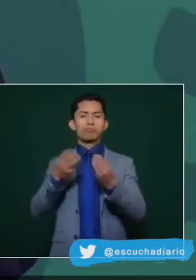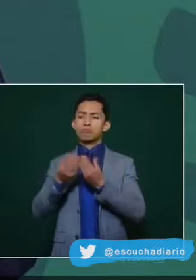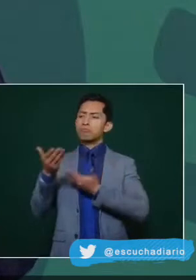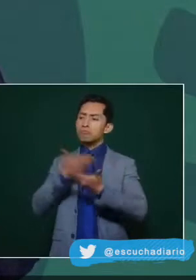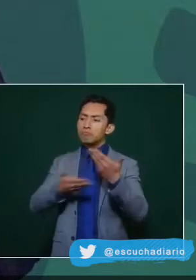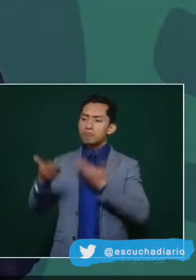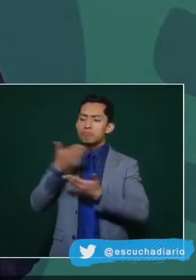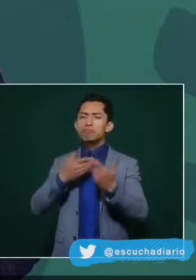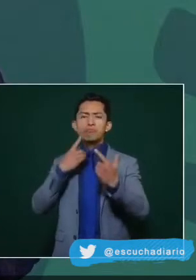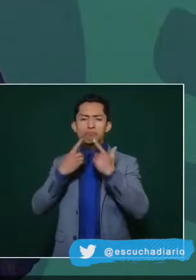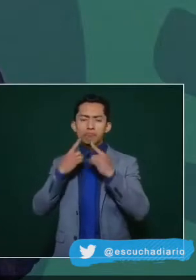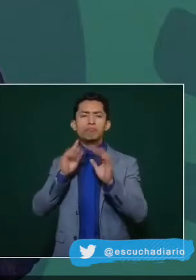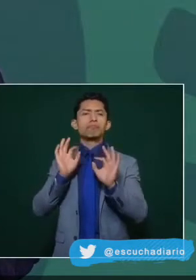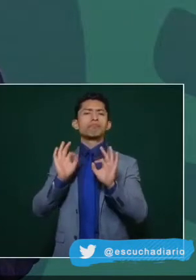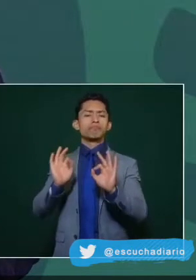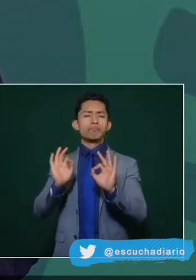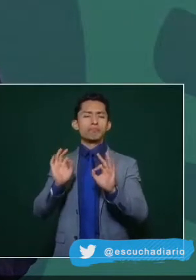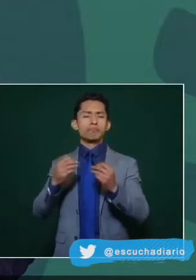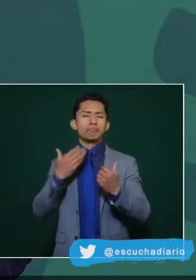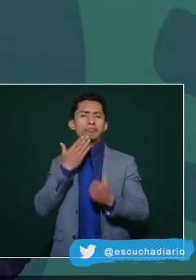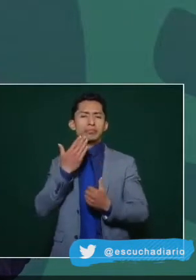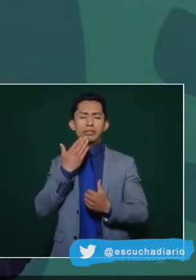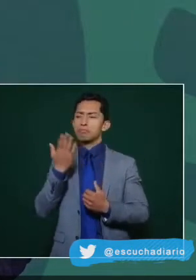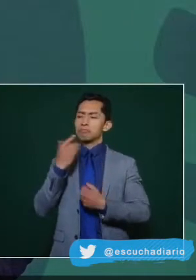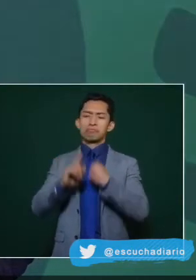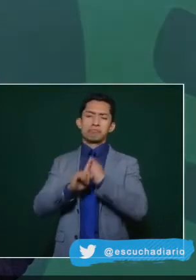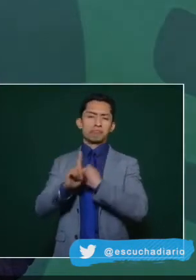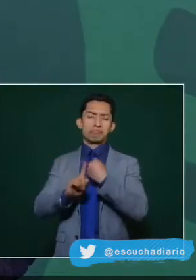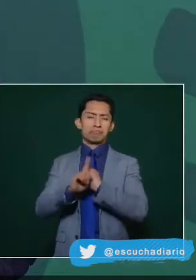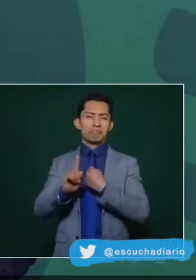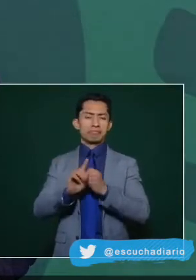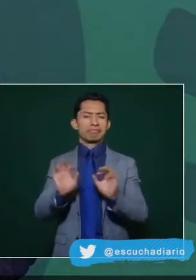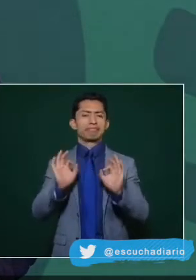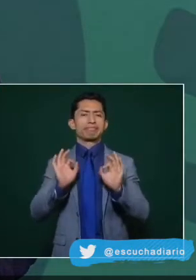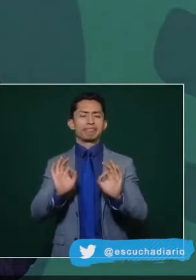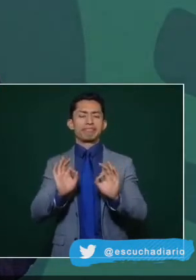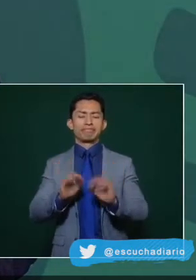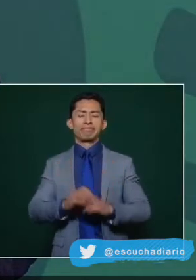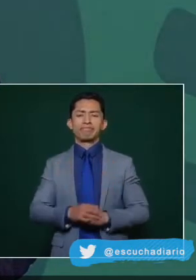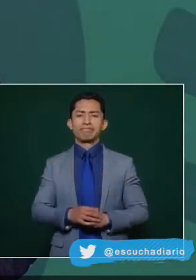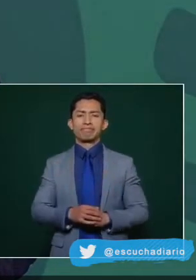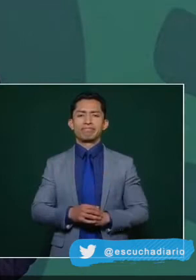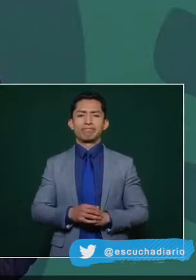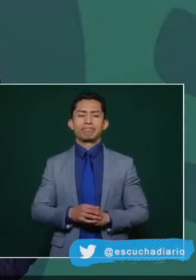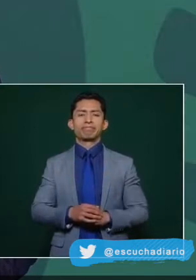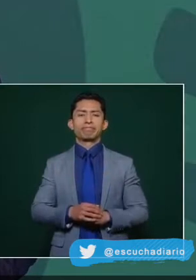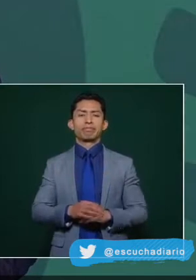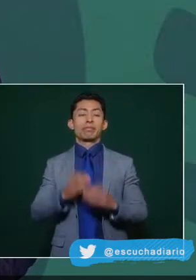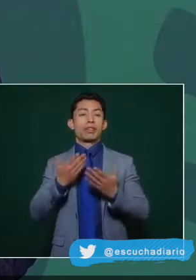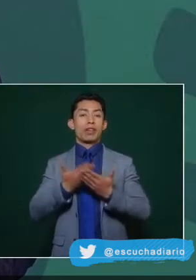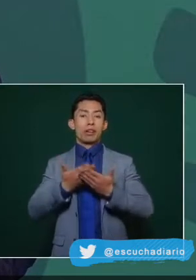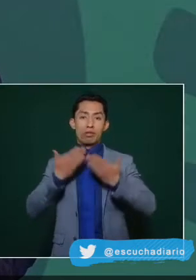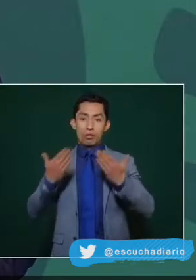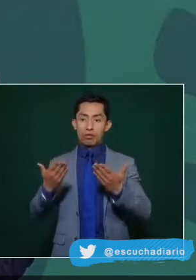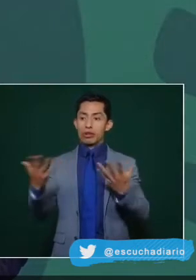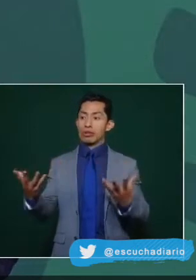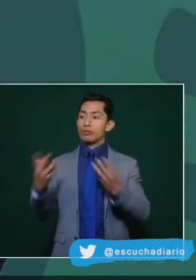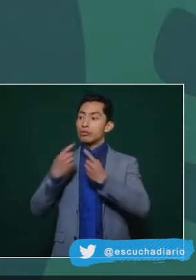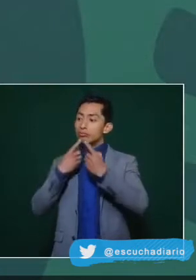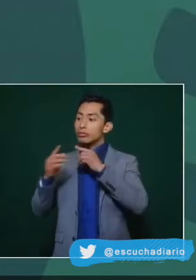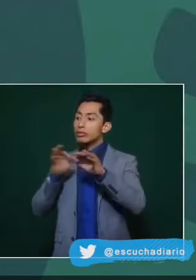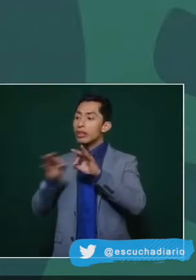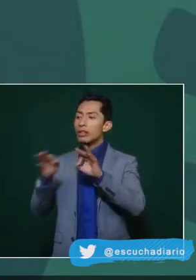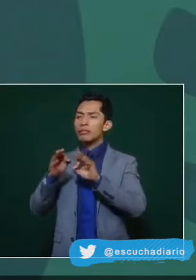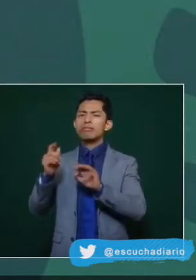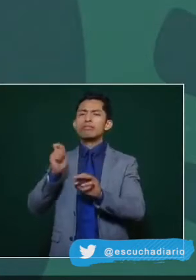En la parte económica se informa que a pesar de la pandemia, el peso ha sufrido una depreciación de solo el 1.3% respecto